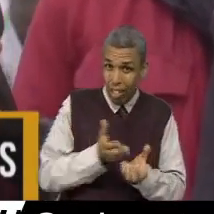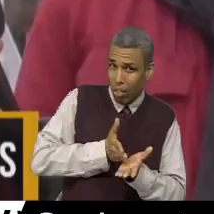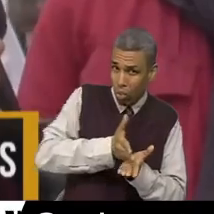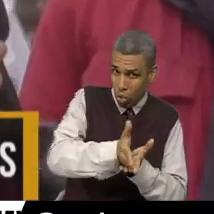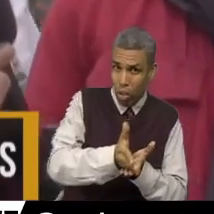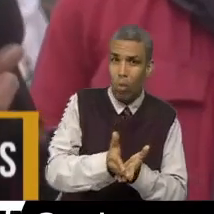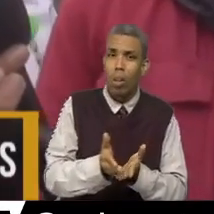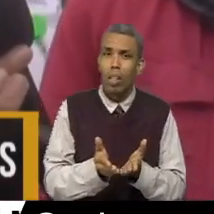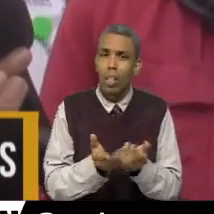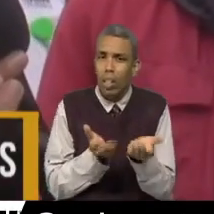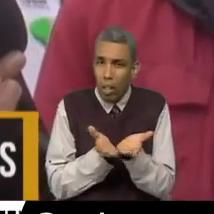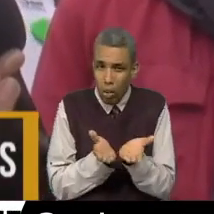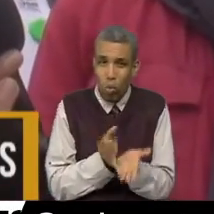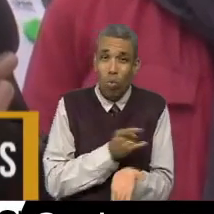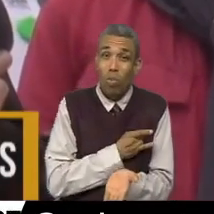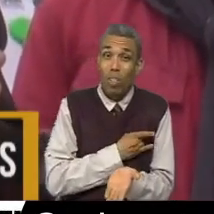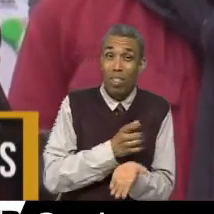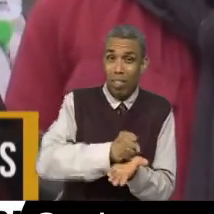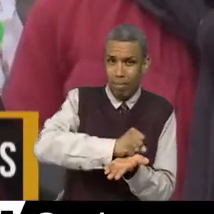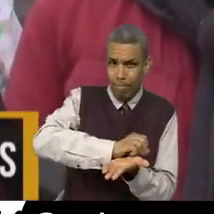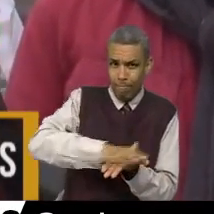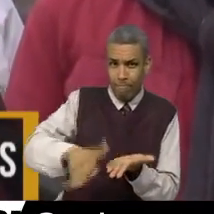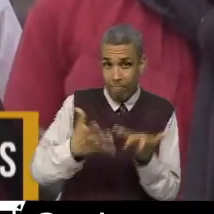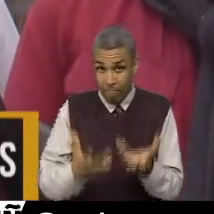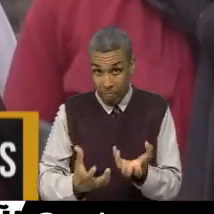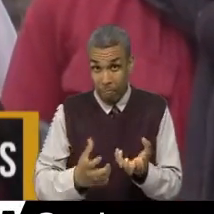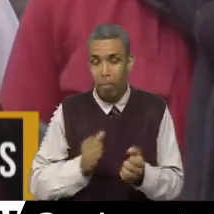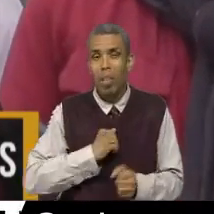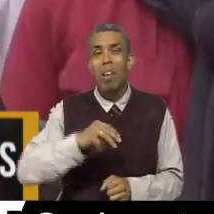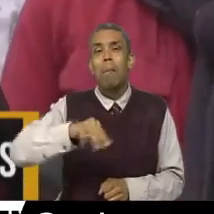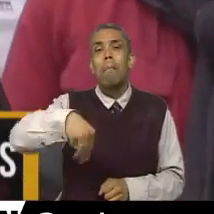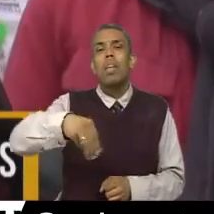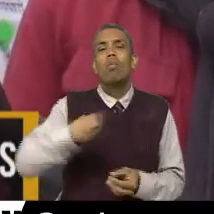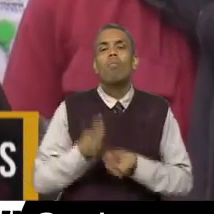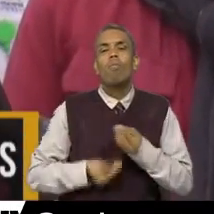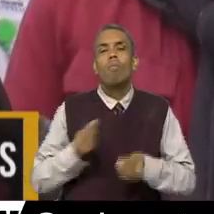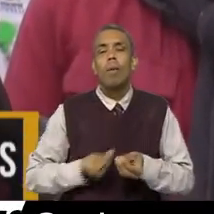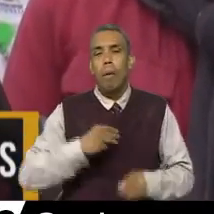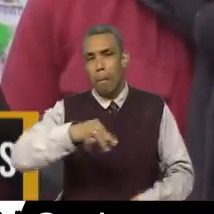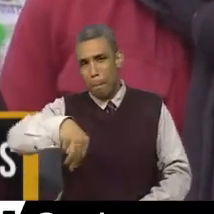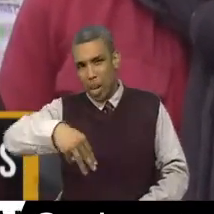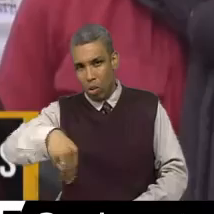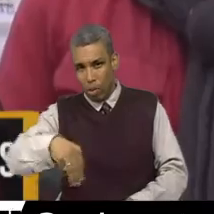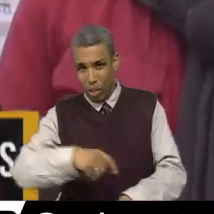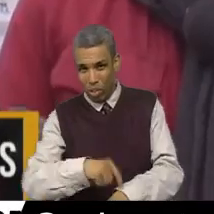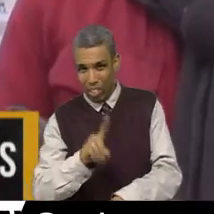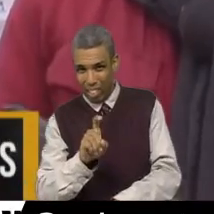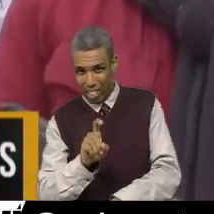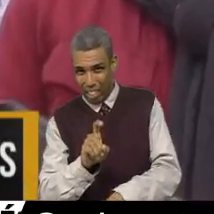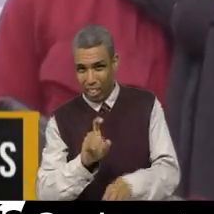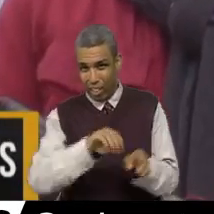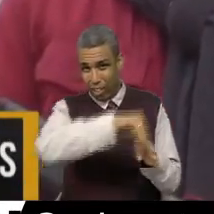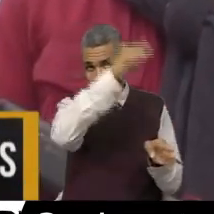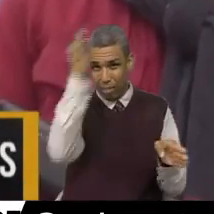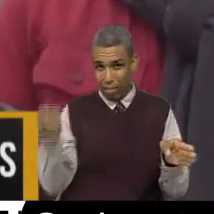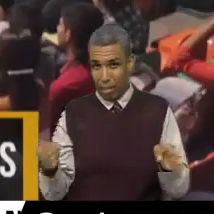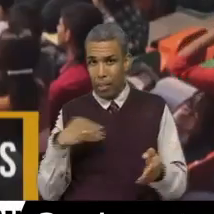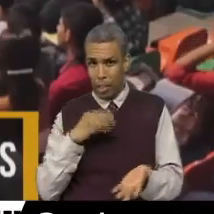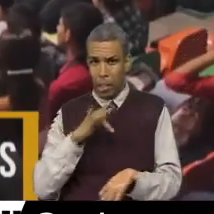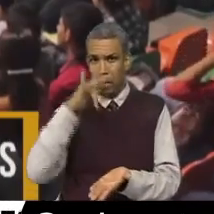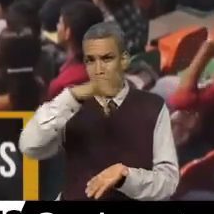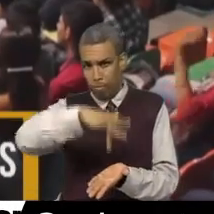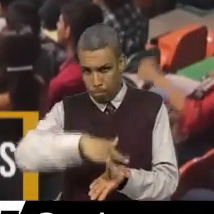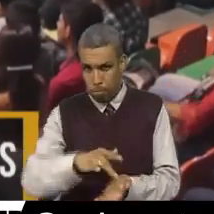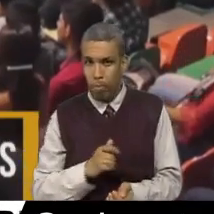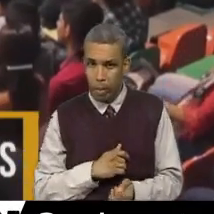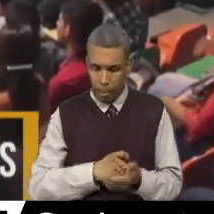importante con la ciudadanía, con el gobierno, este 11 de octubre, 6 de la tarde en el Coliseo Luis F. Castellano.